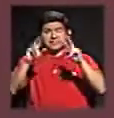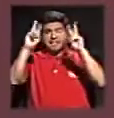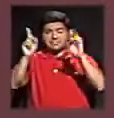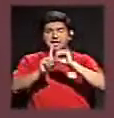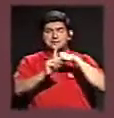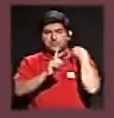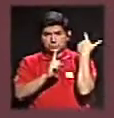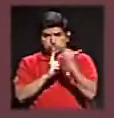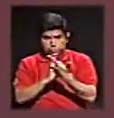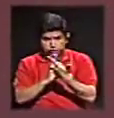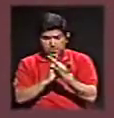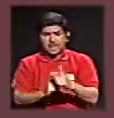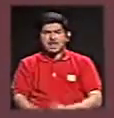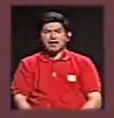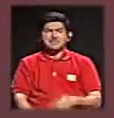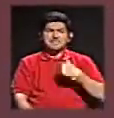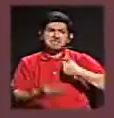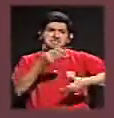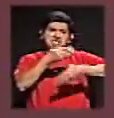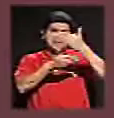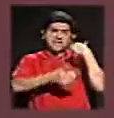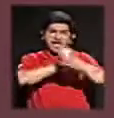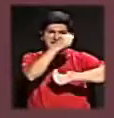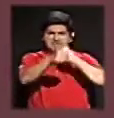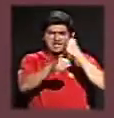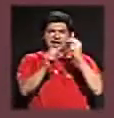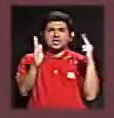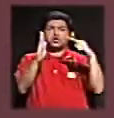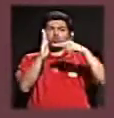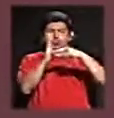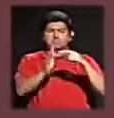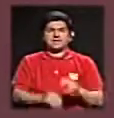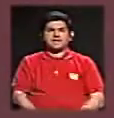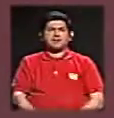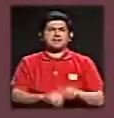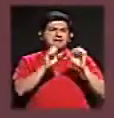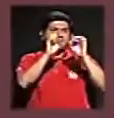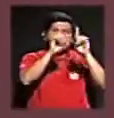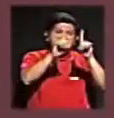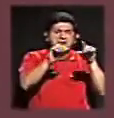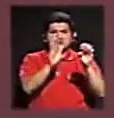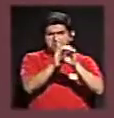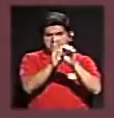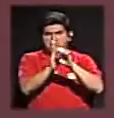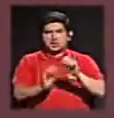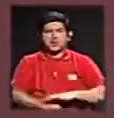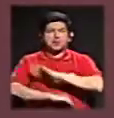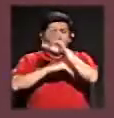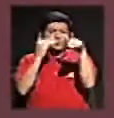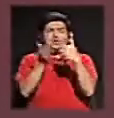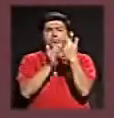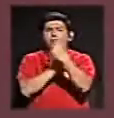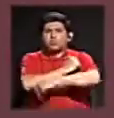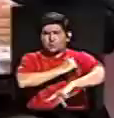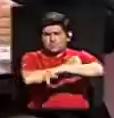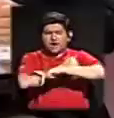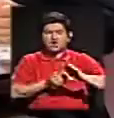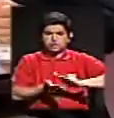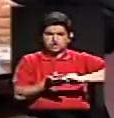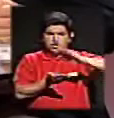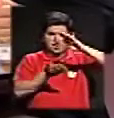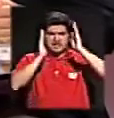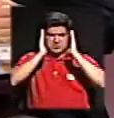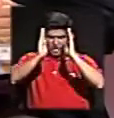social, respecto a lo que teníamos en el año 2000, en materia de educación, por ejemplo, todos los países incrementaron